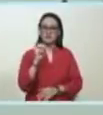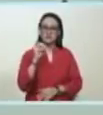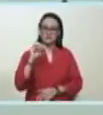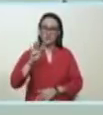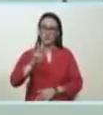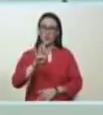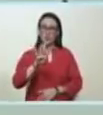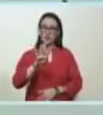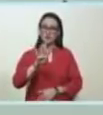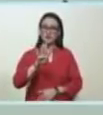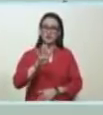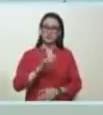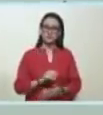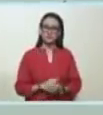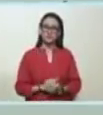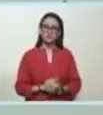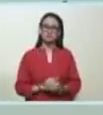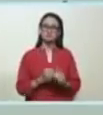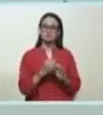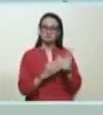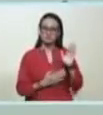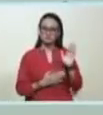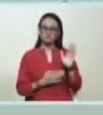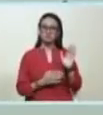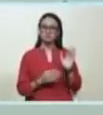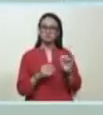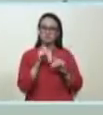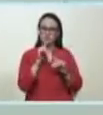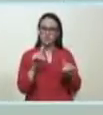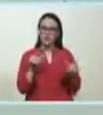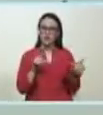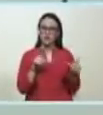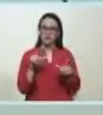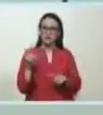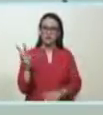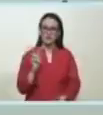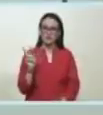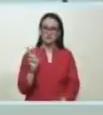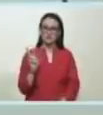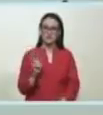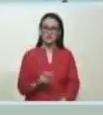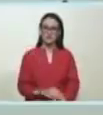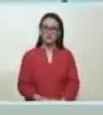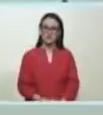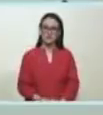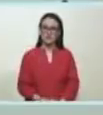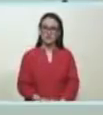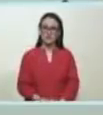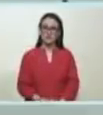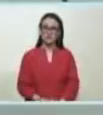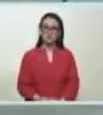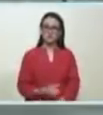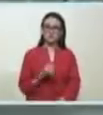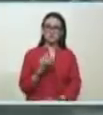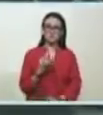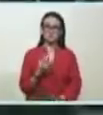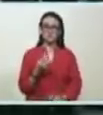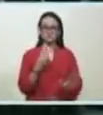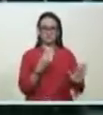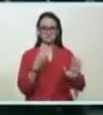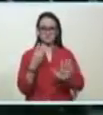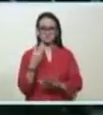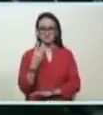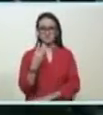180207-004, publicada en Gaceta Electoral de la República Bolivariana de Venezuela, número